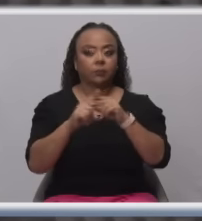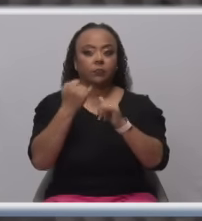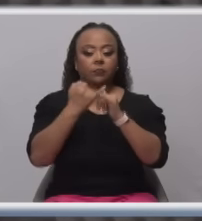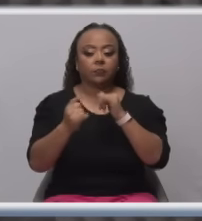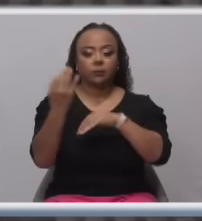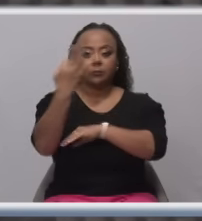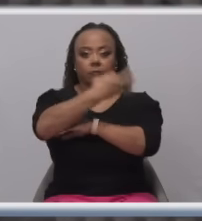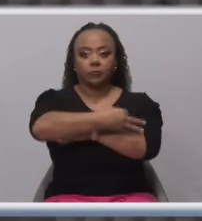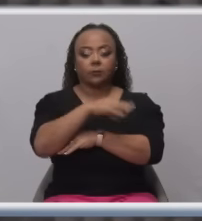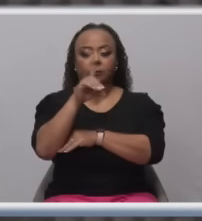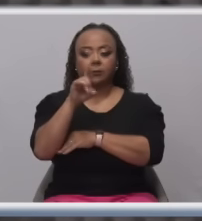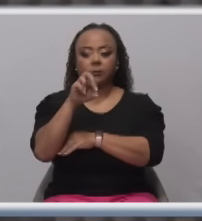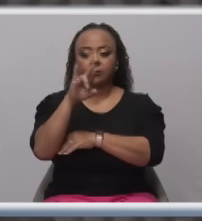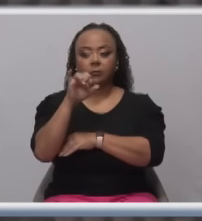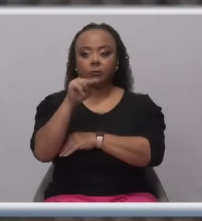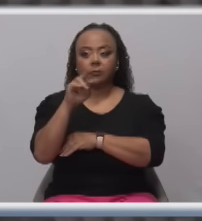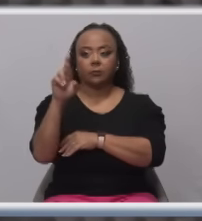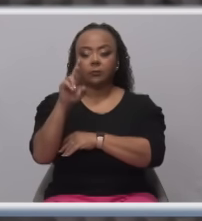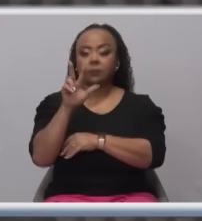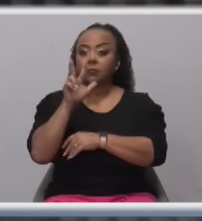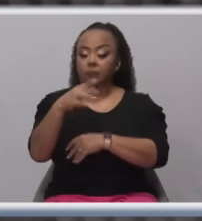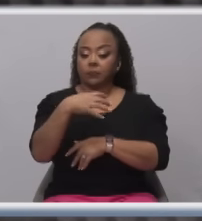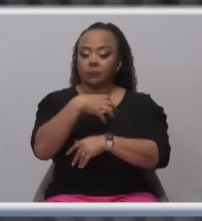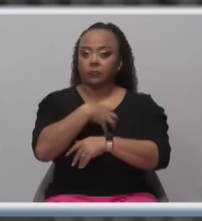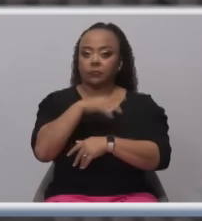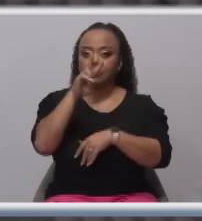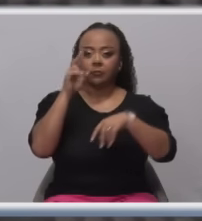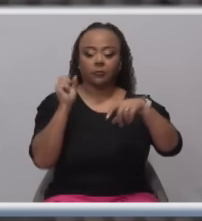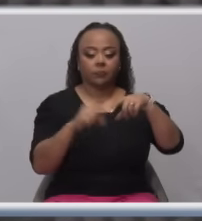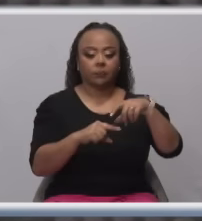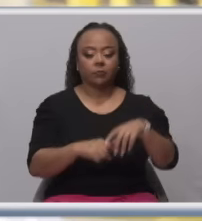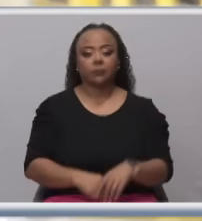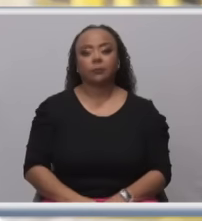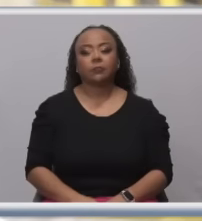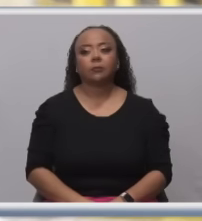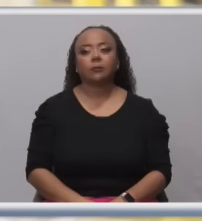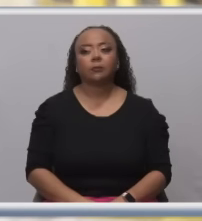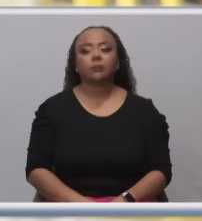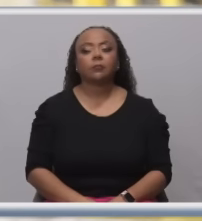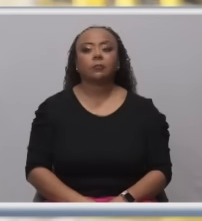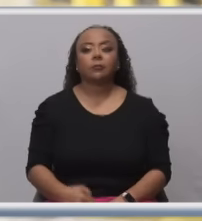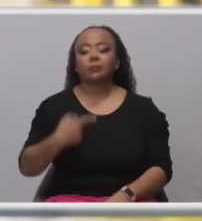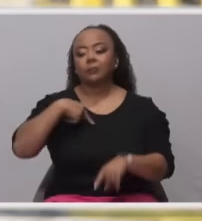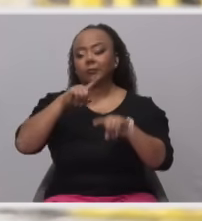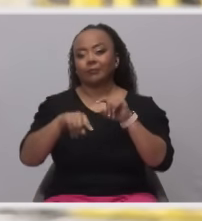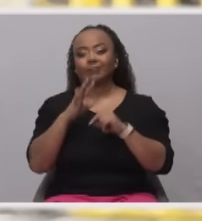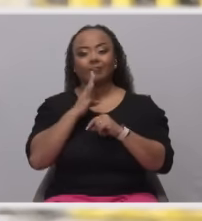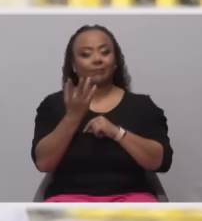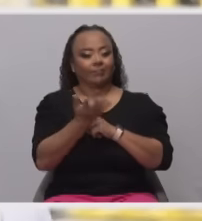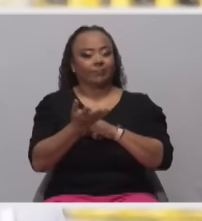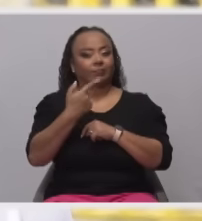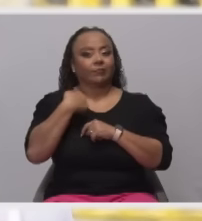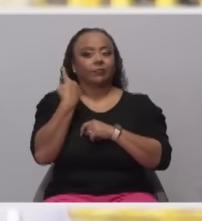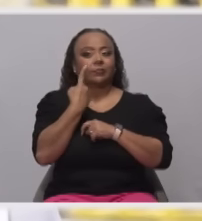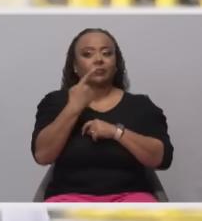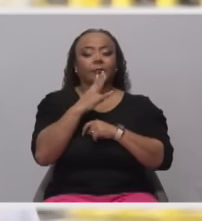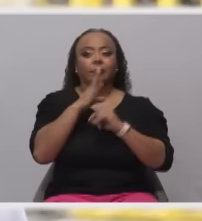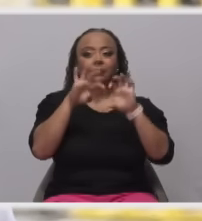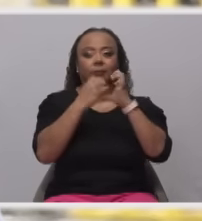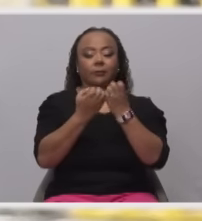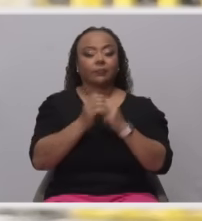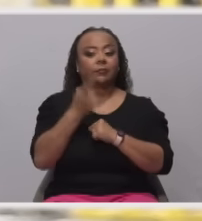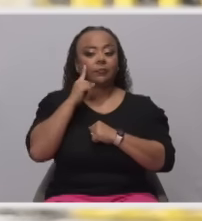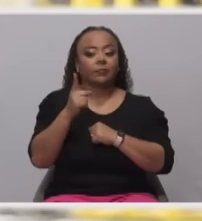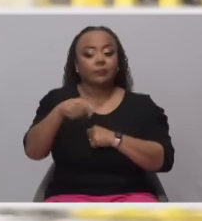últimas jornadas Dorian Rodríguez tres titularidades dos goles anotados no que no puedo hablar de ellos ver yo hablo siempre de un equipo y para que ellos